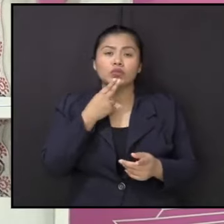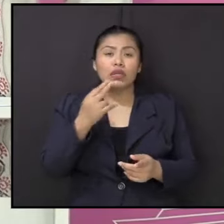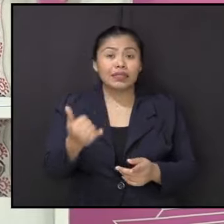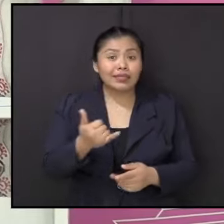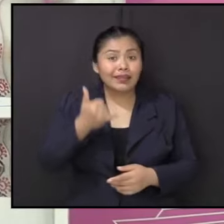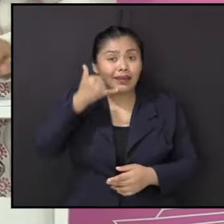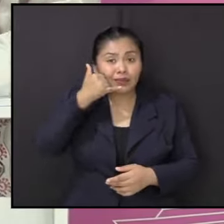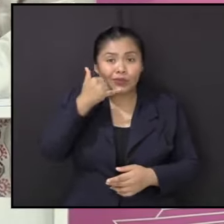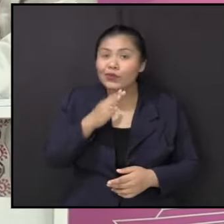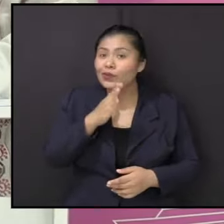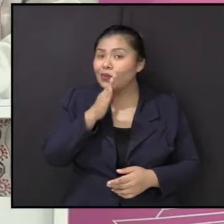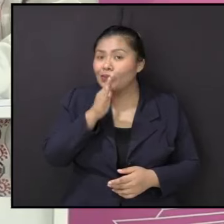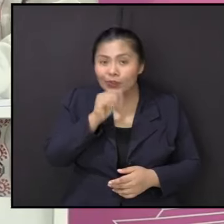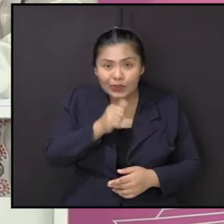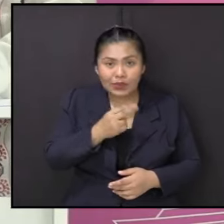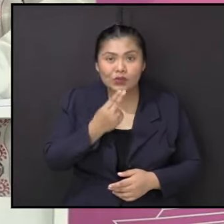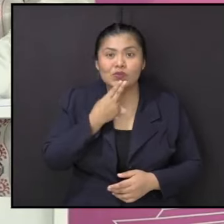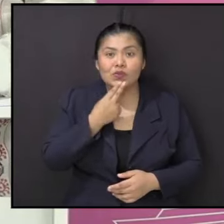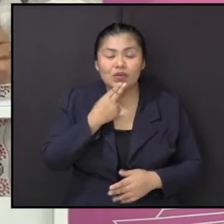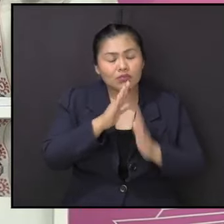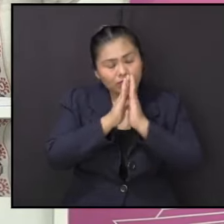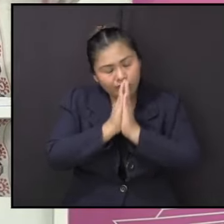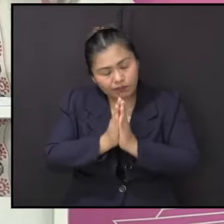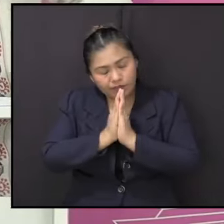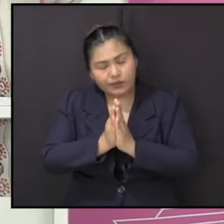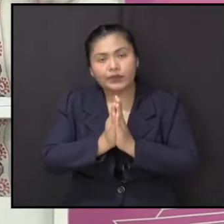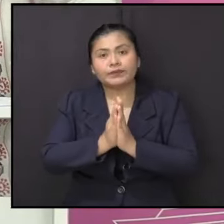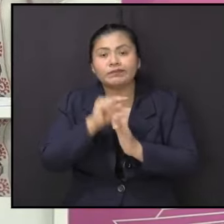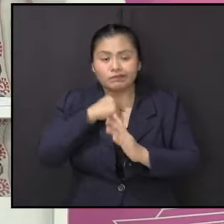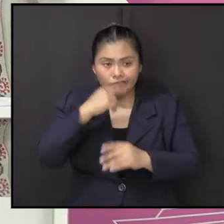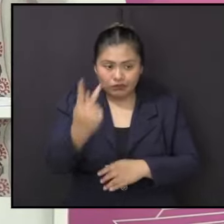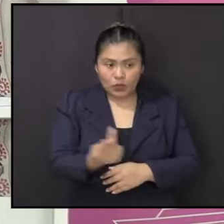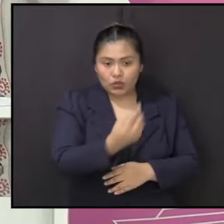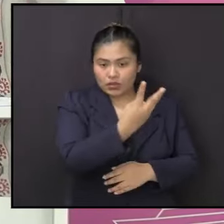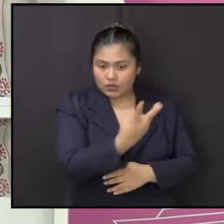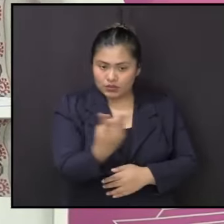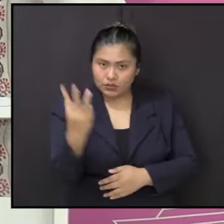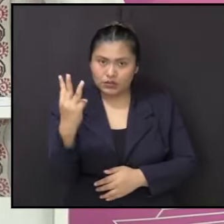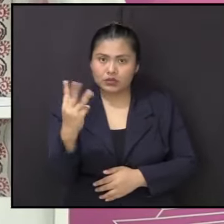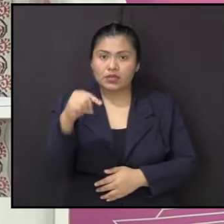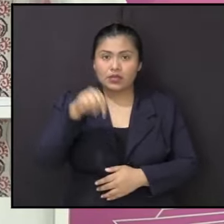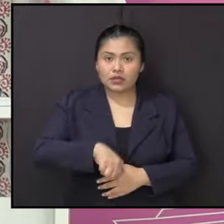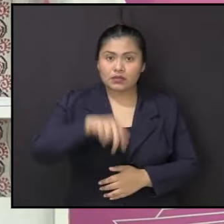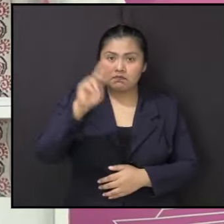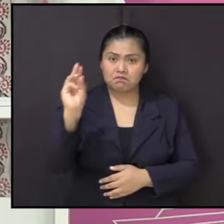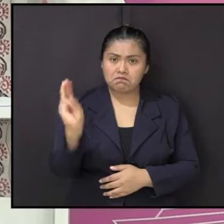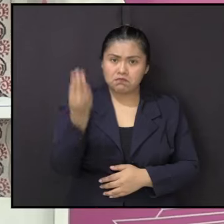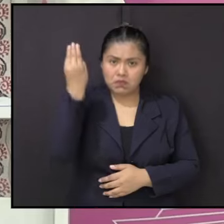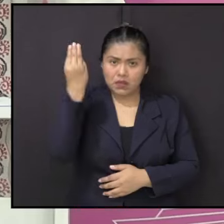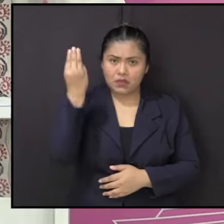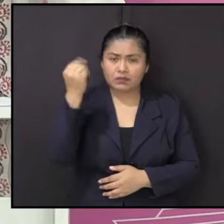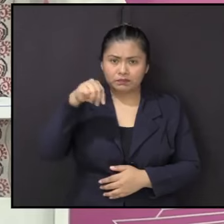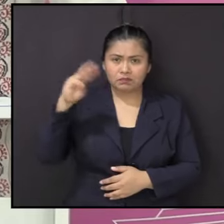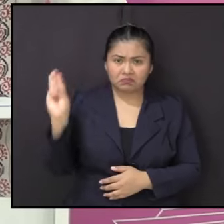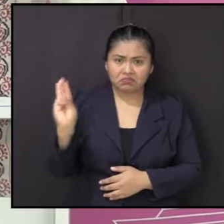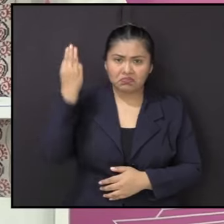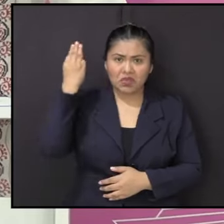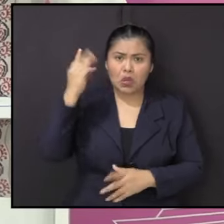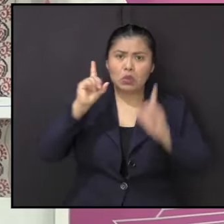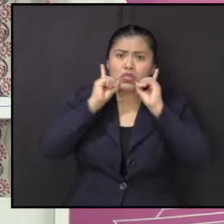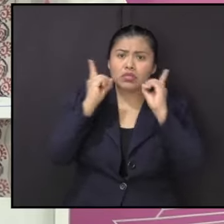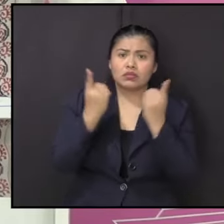teléfono móvil. Les pregunto a las 3 candidatas, precisamente Minatitlán es un distrito y